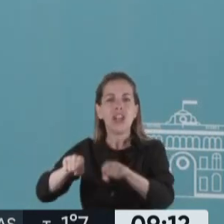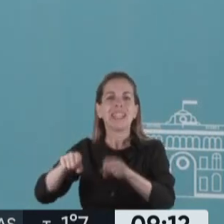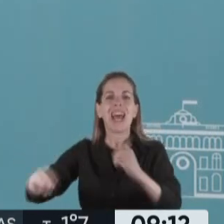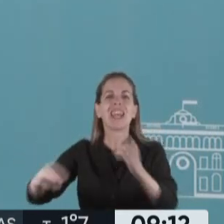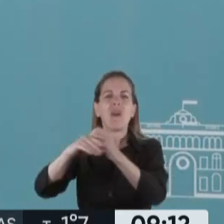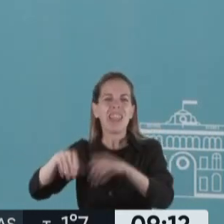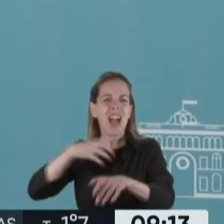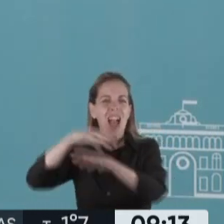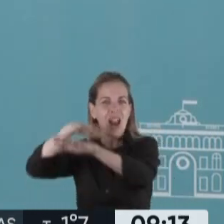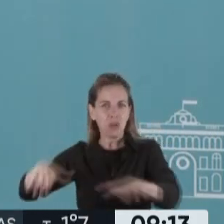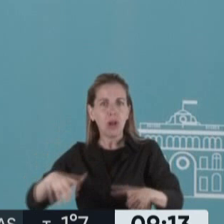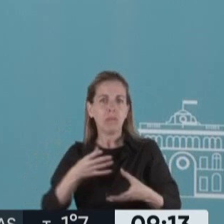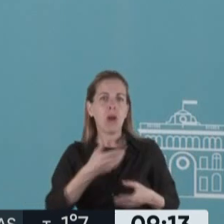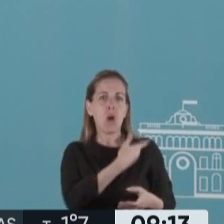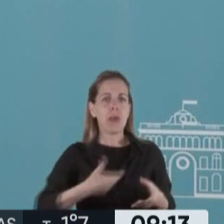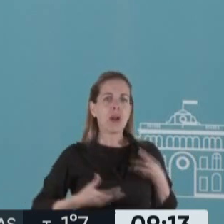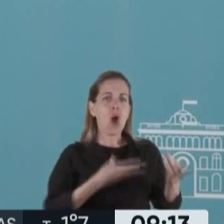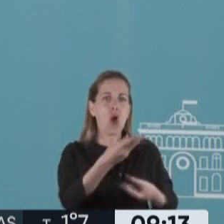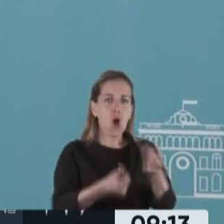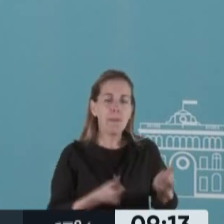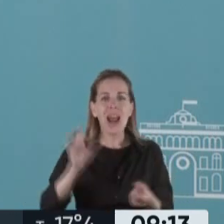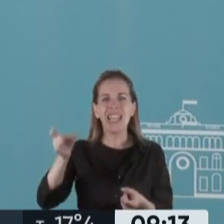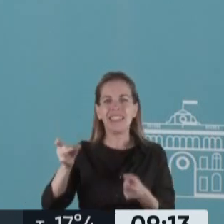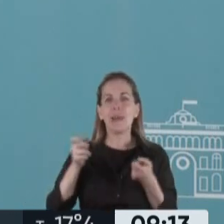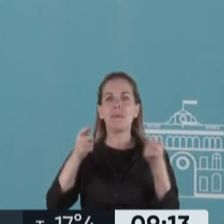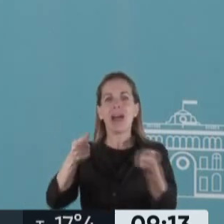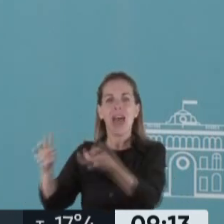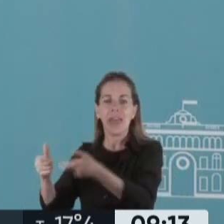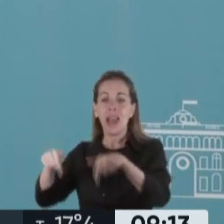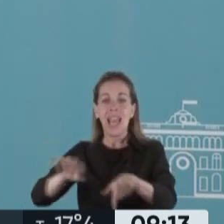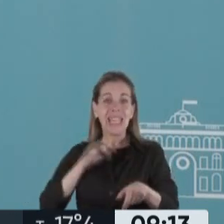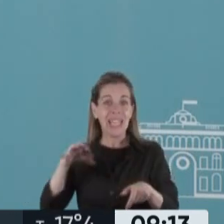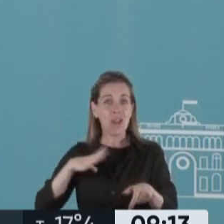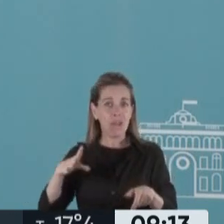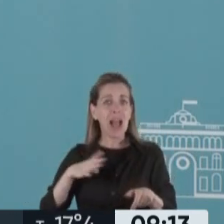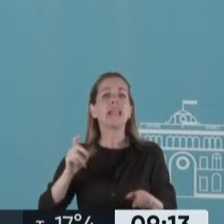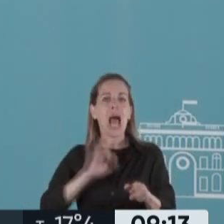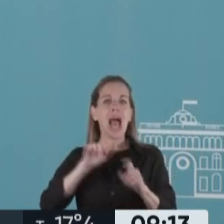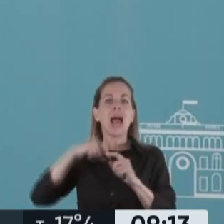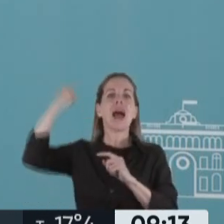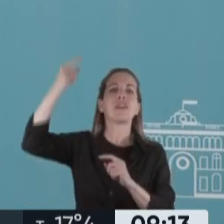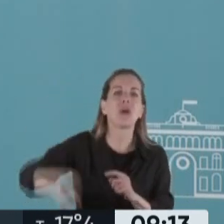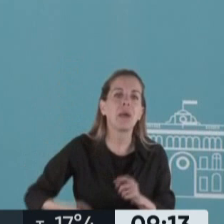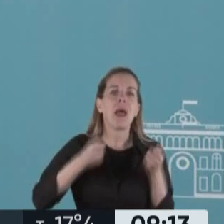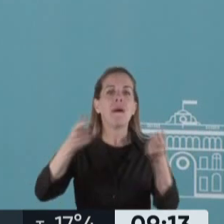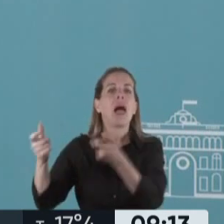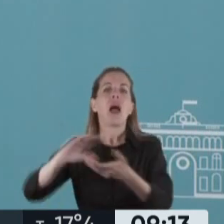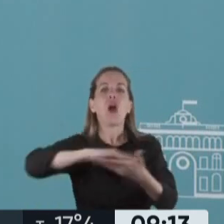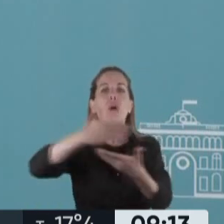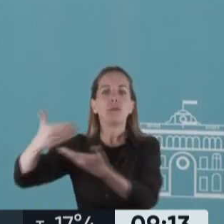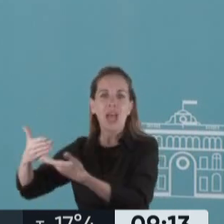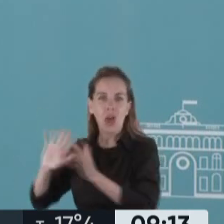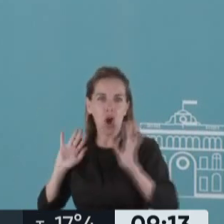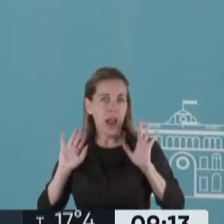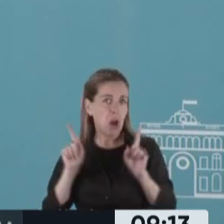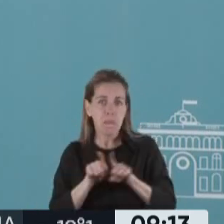siendo compradas y van a ser distribuidas hacia fin de año. Las que no se compren este año se van a comprar el año que viene, entonces lo que había para pagarles este año está para